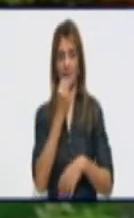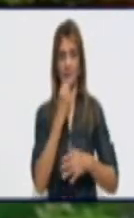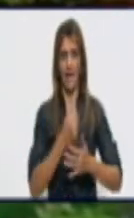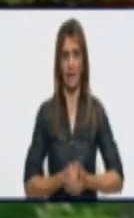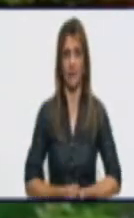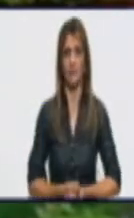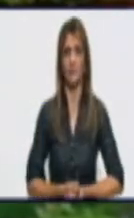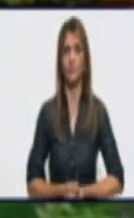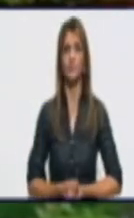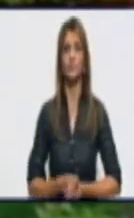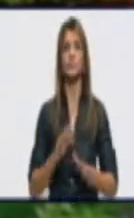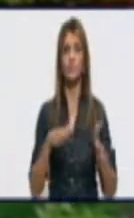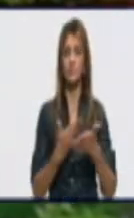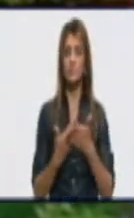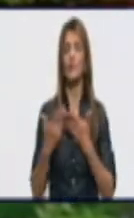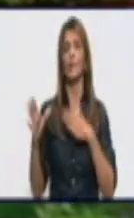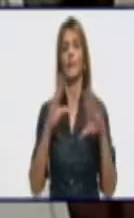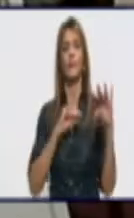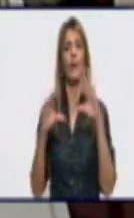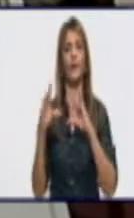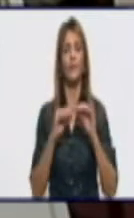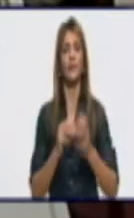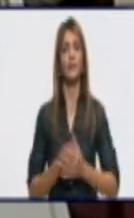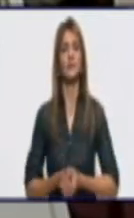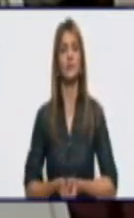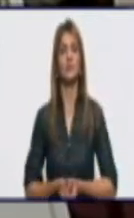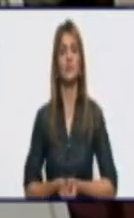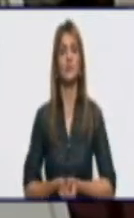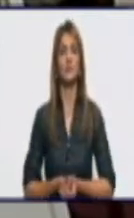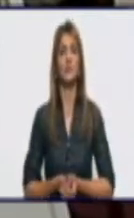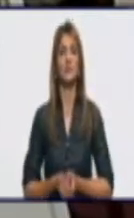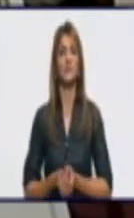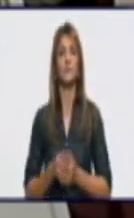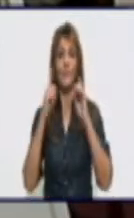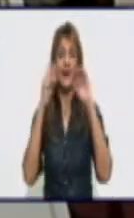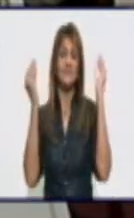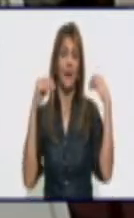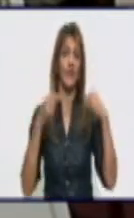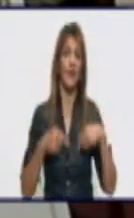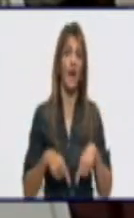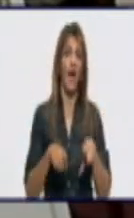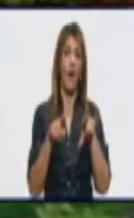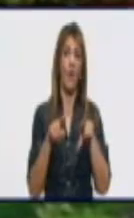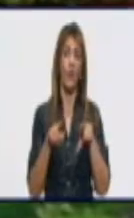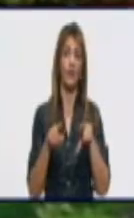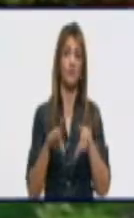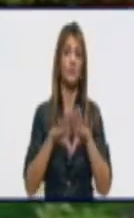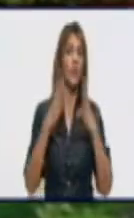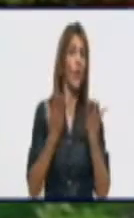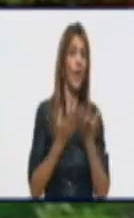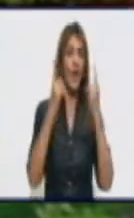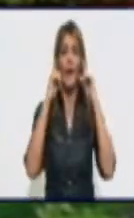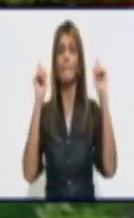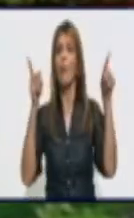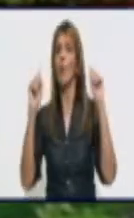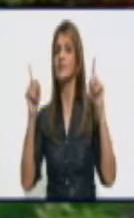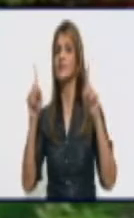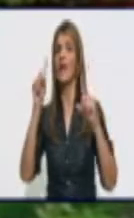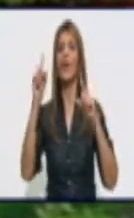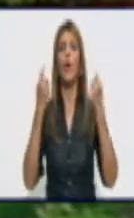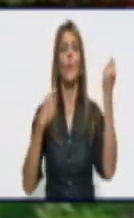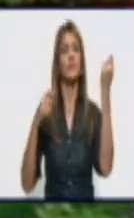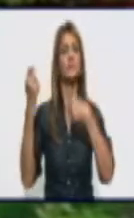Granma. Vamos al diálogo con Rogelio para conocer una panorámica general de las políticas de comercialización